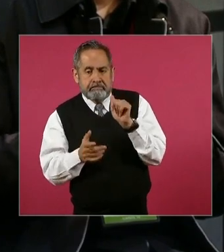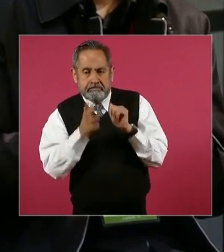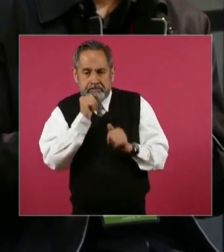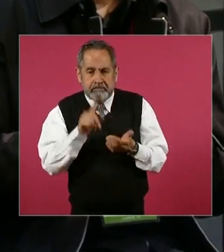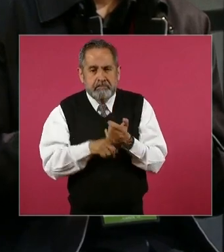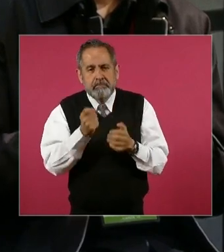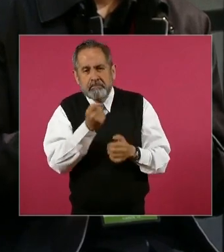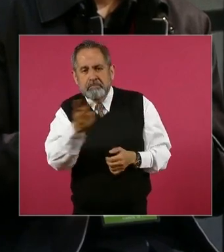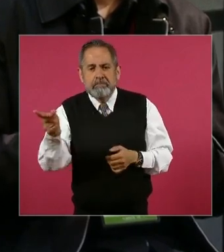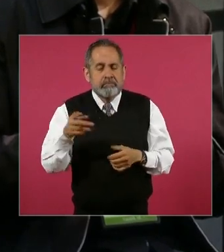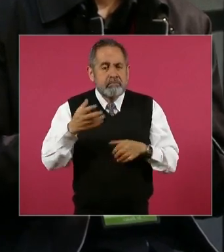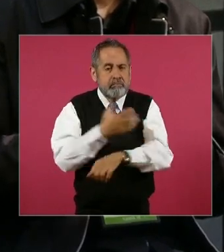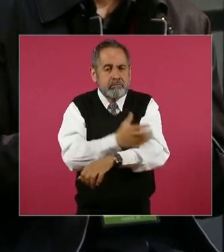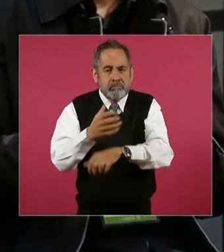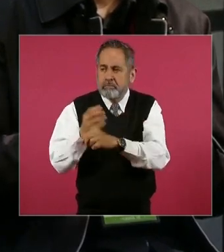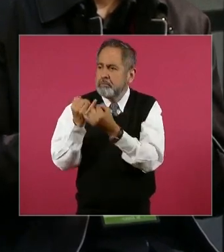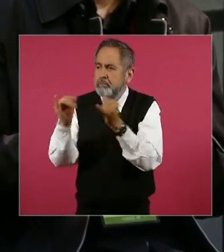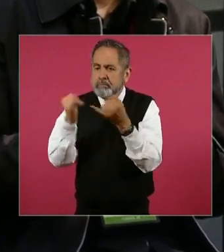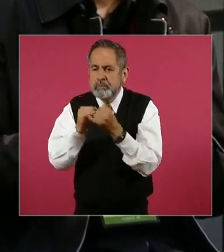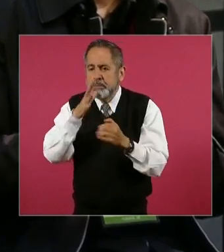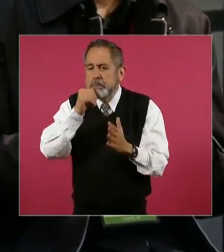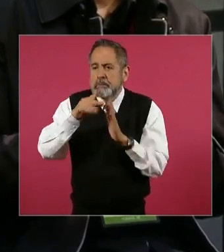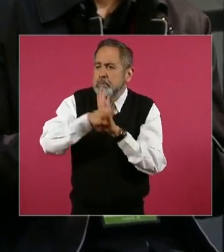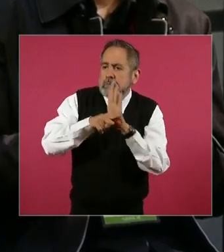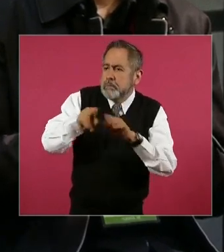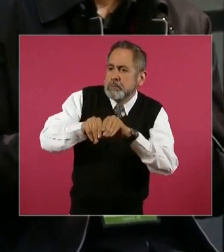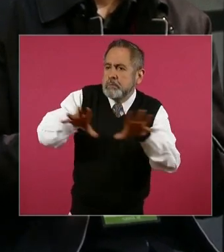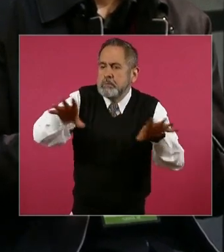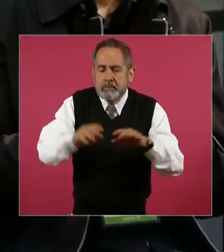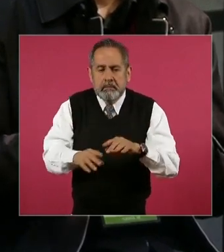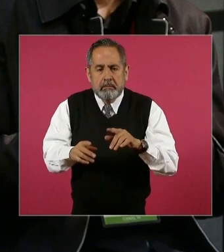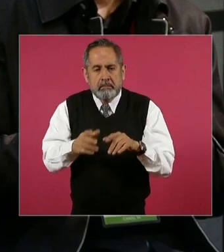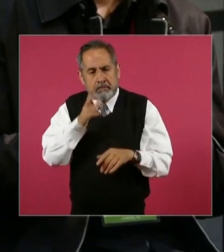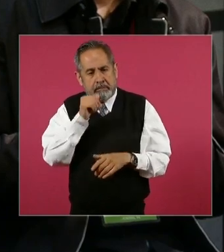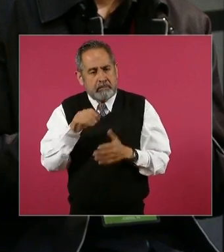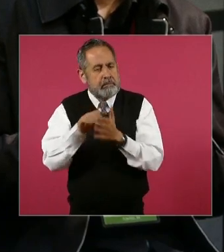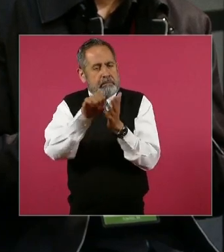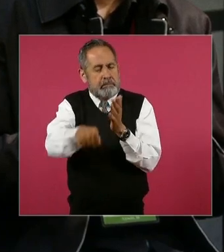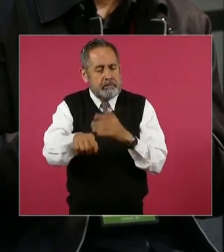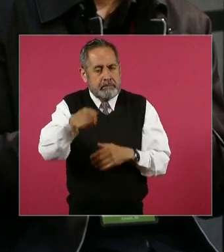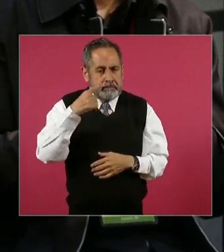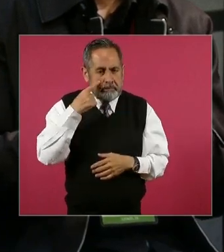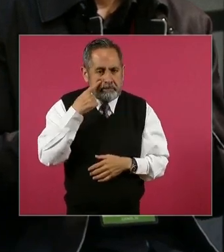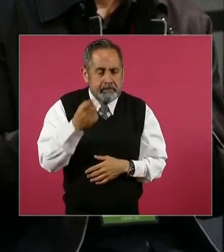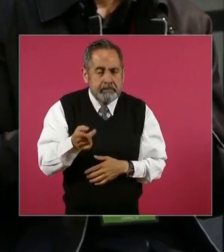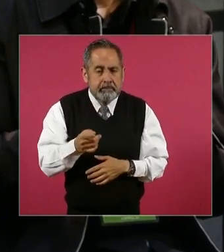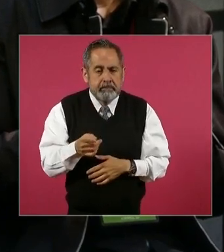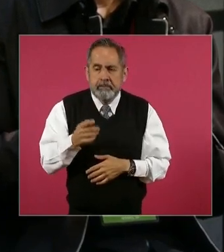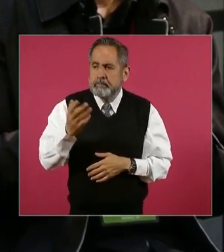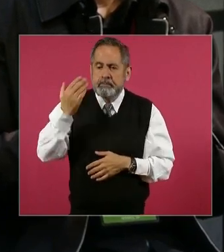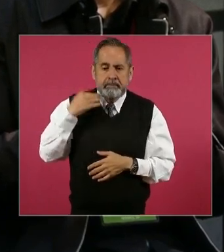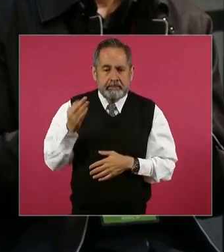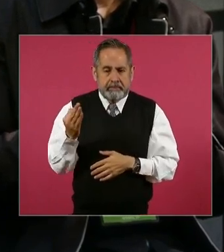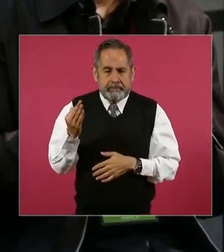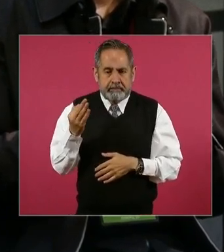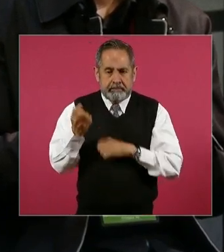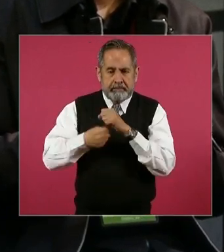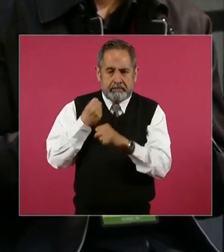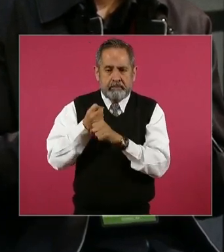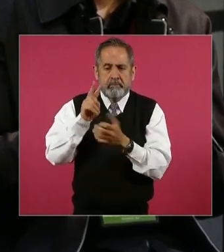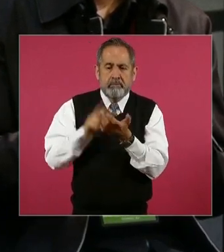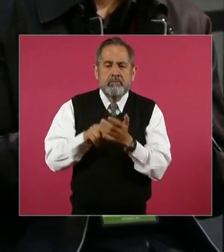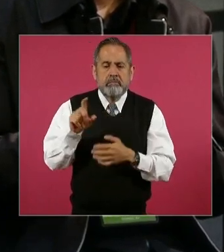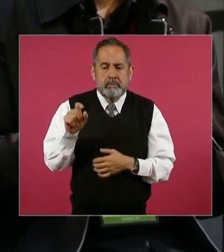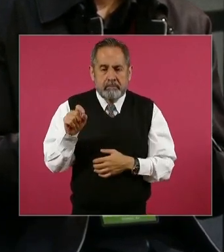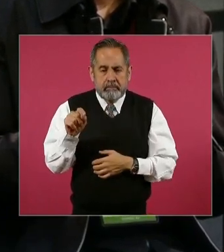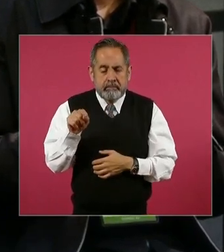varios canales de colegas independientes ejemplo de ello fue cuando en febrero de 2020